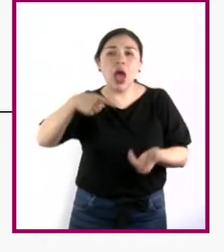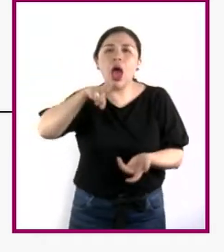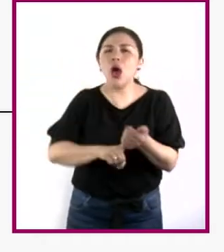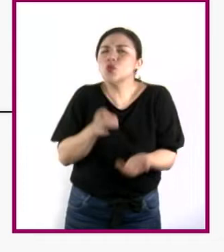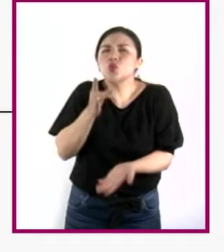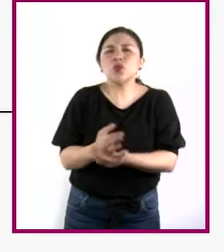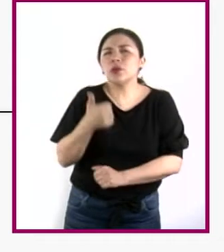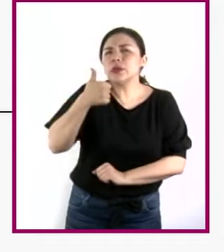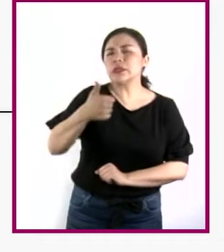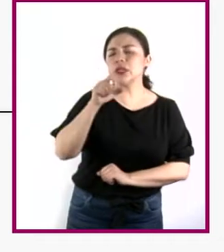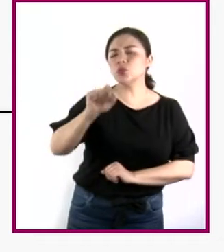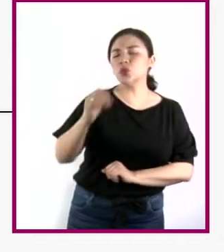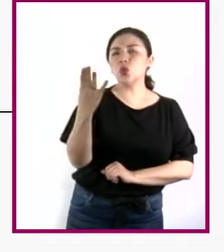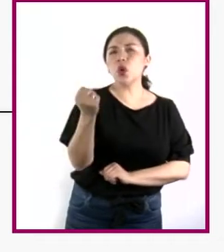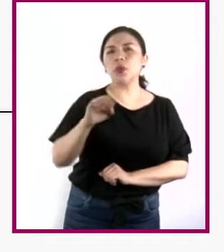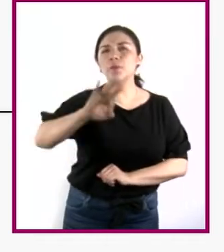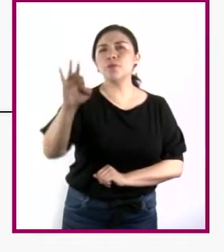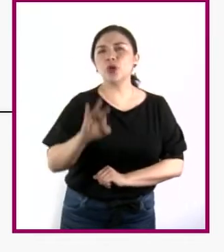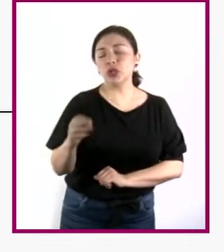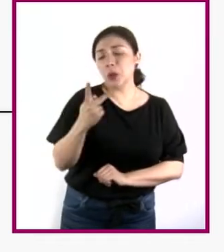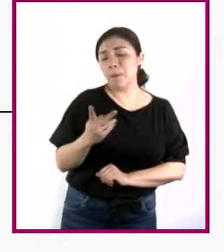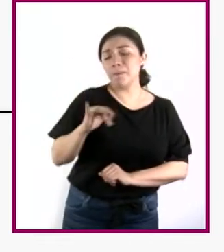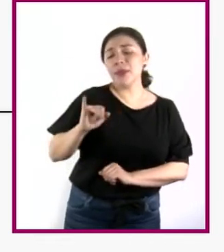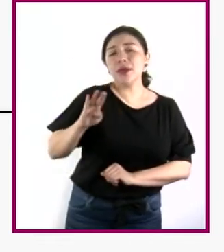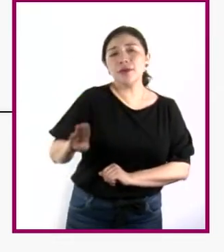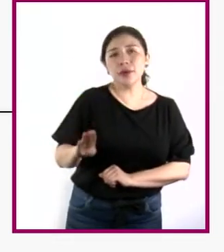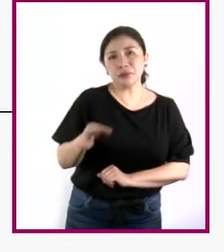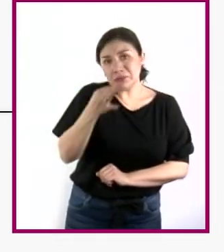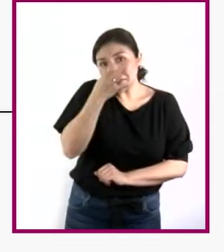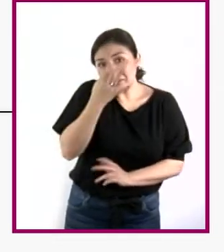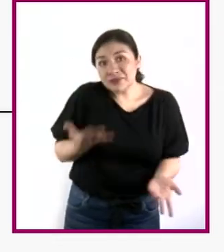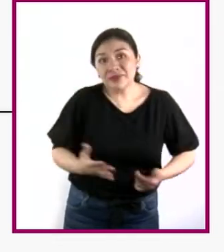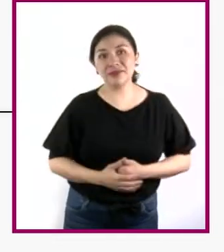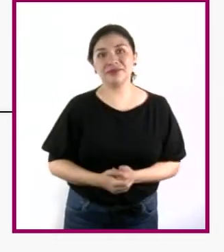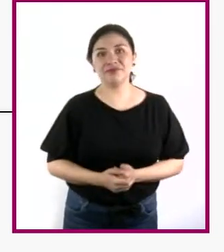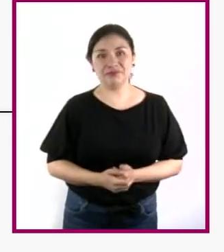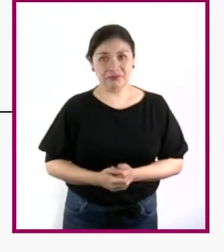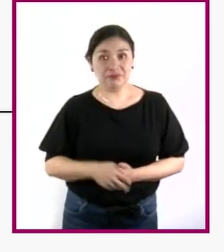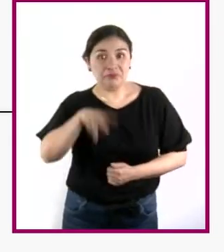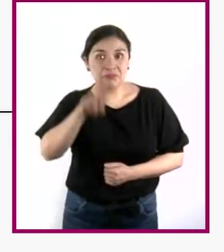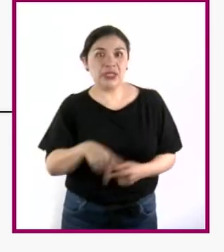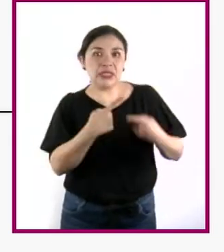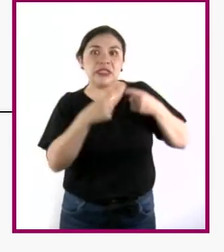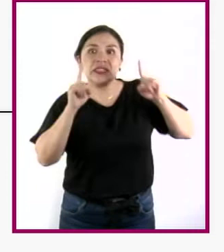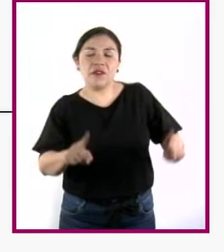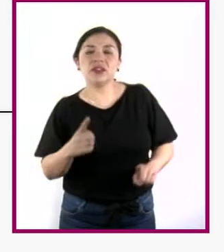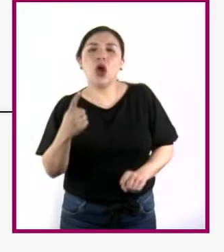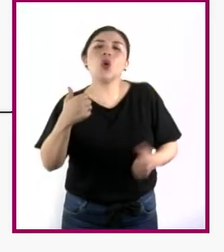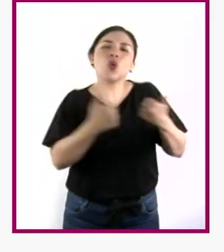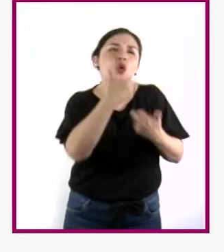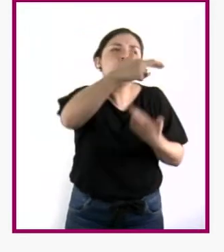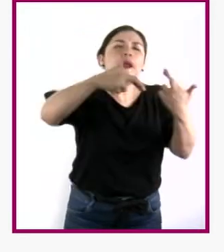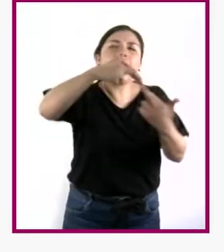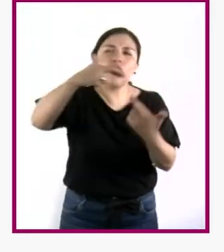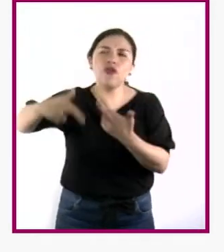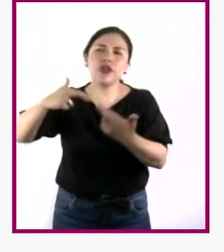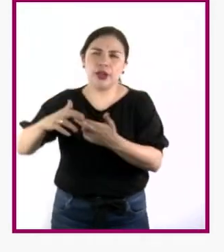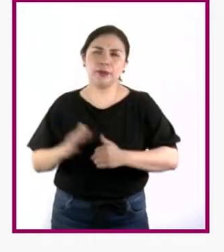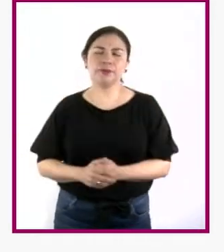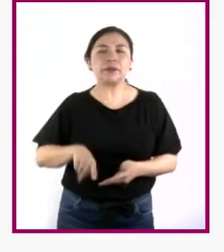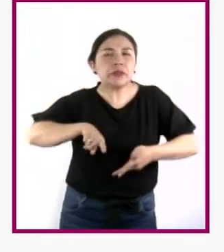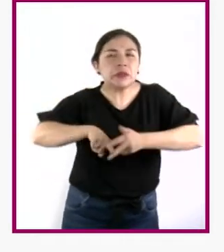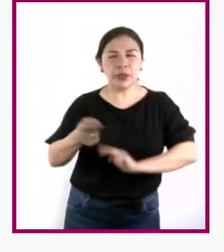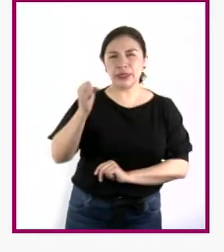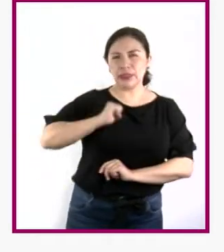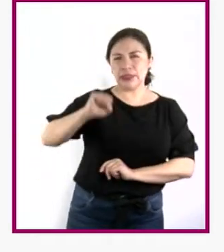solo el 6.9% de Producto Interno Bruto promedio, con grandes diferencias entre regiones. Desde final del